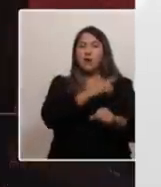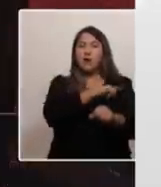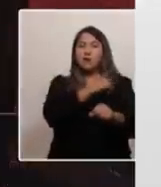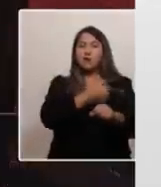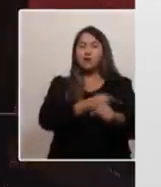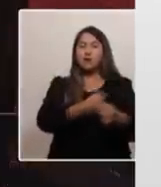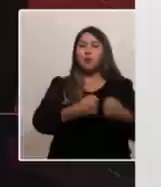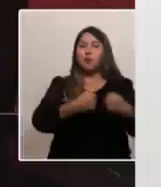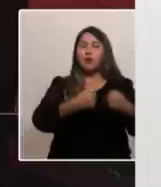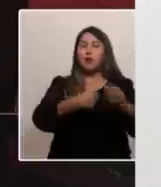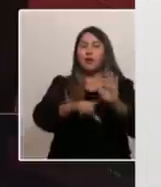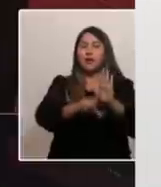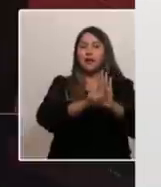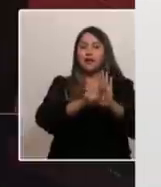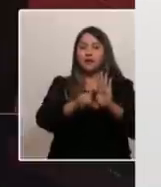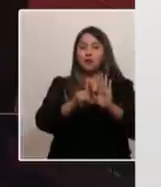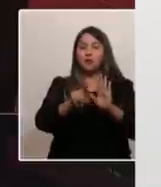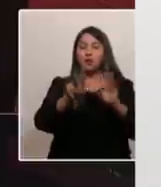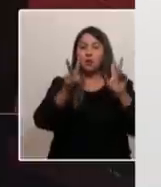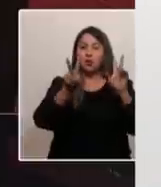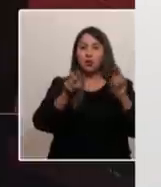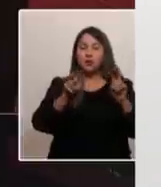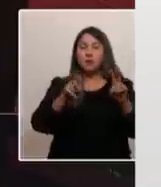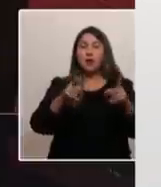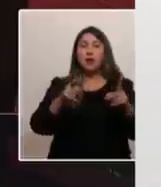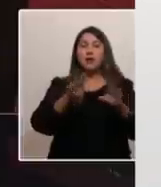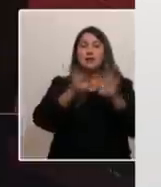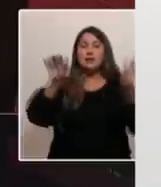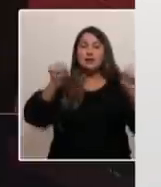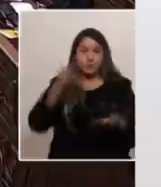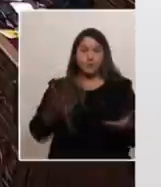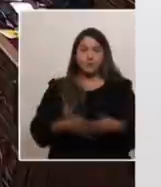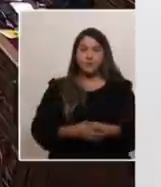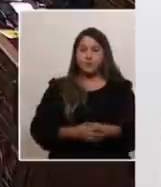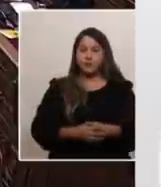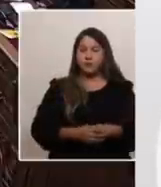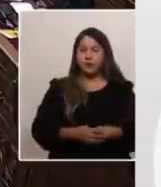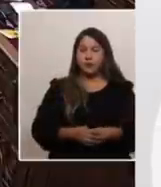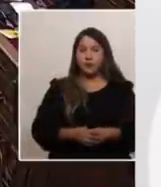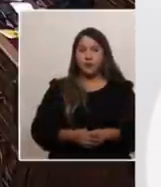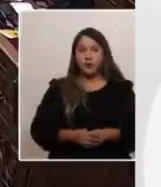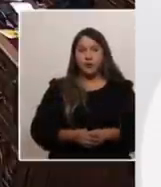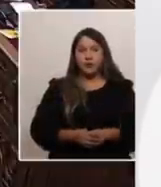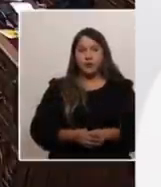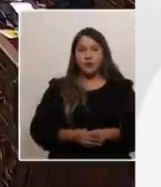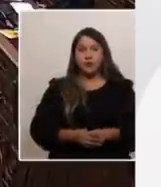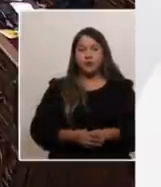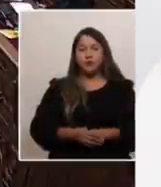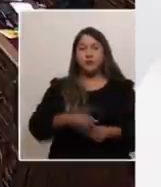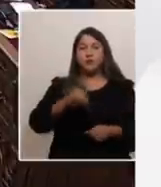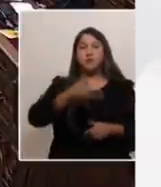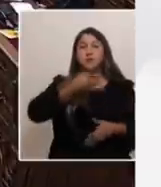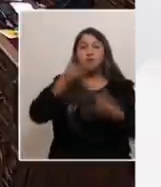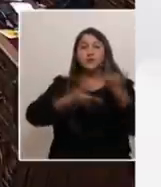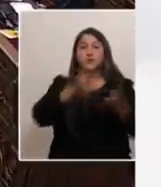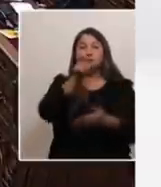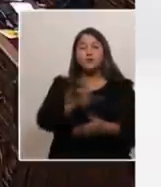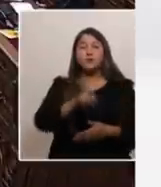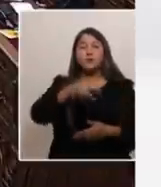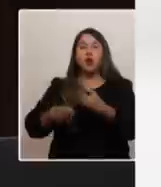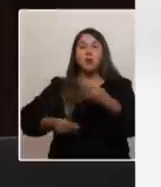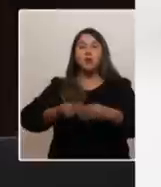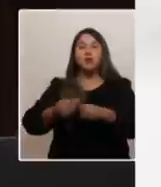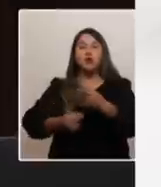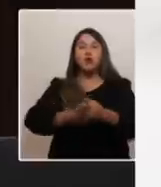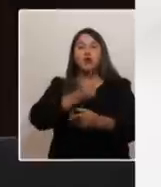este cientista político ese día atrás, no ocurra. O sea, que señores que hoy día han actuado con tanta soberbia, vayan me refiero a